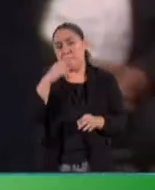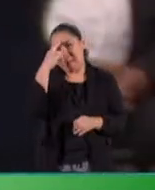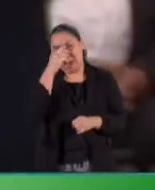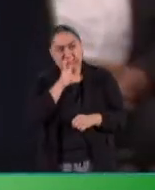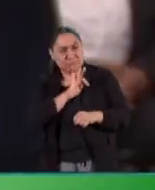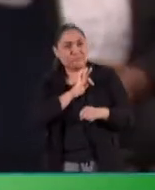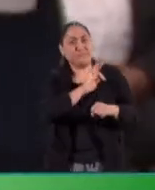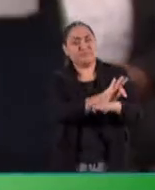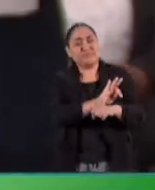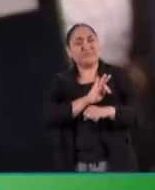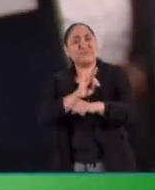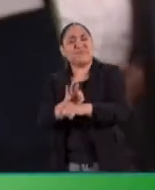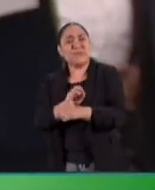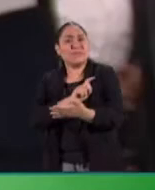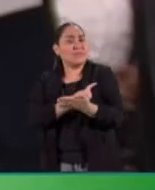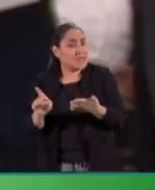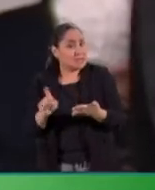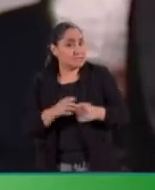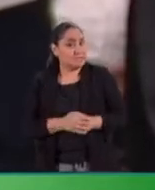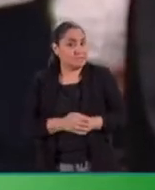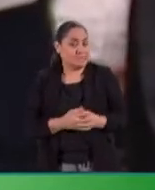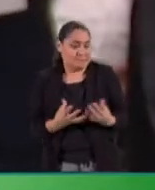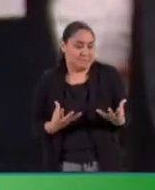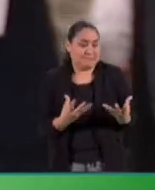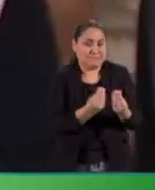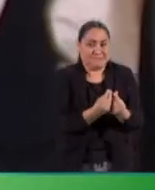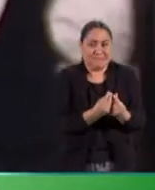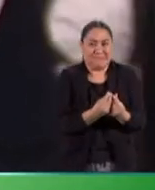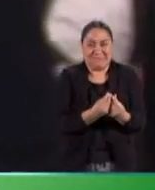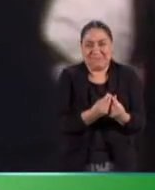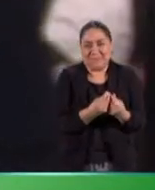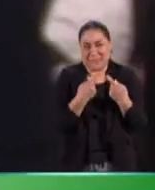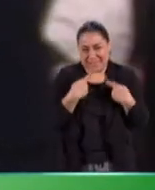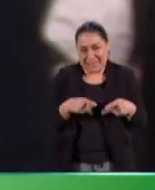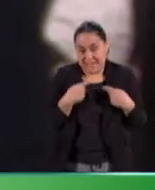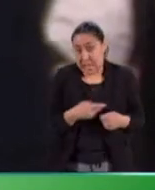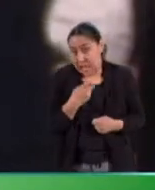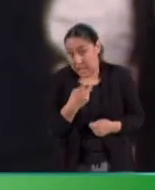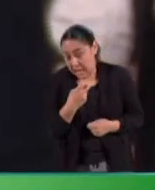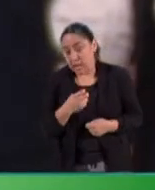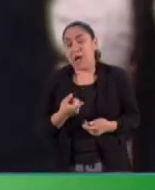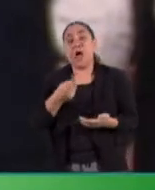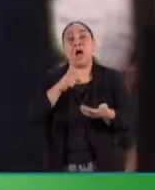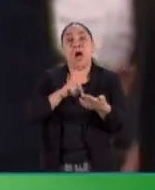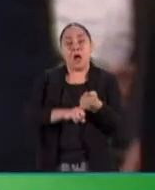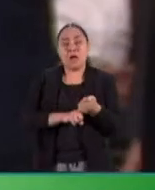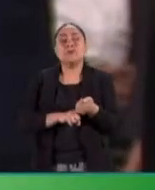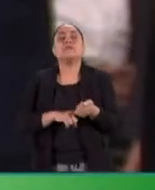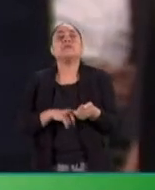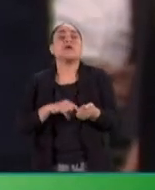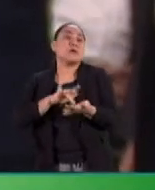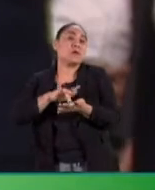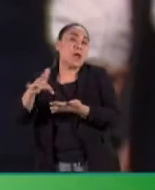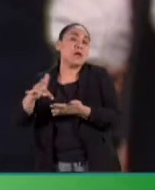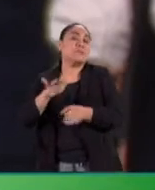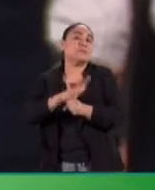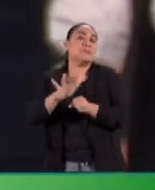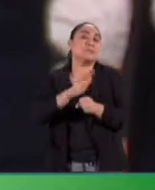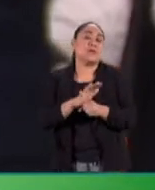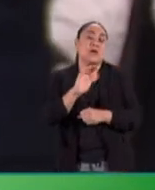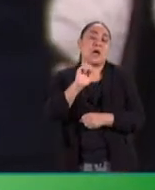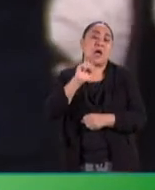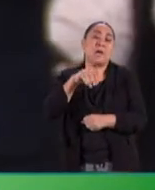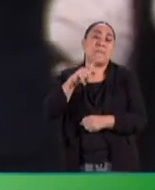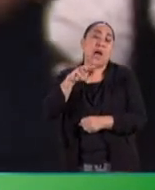protección de derechos de quienes pertenecemos a estos sectores han sido a través del Amparo y de los